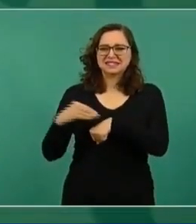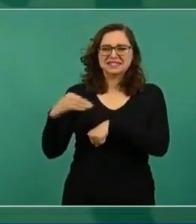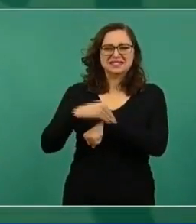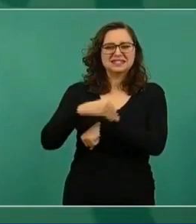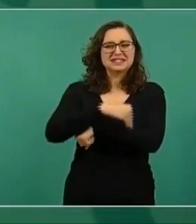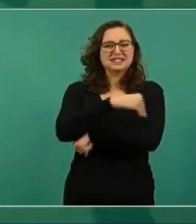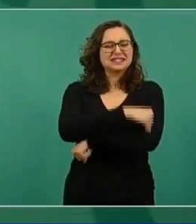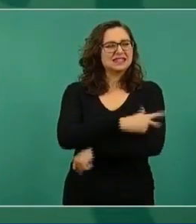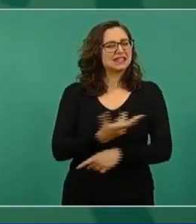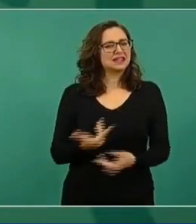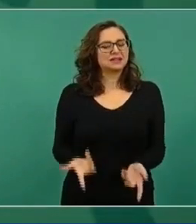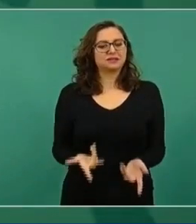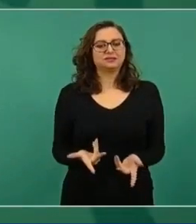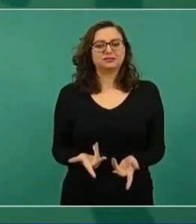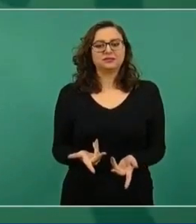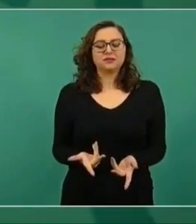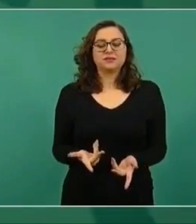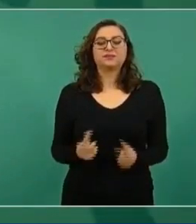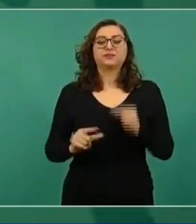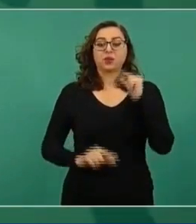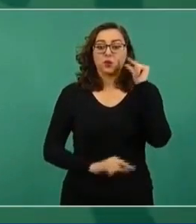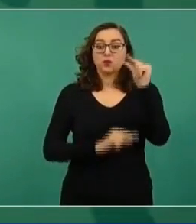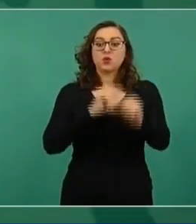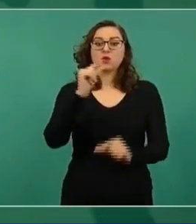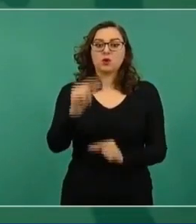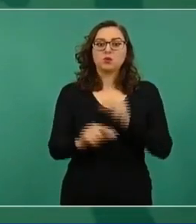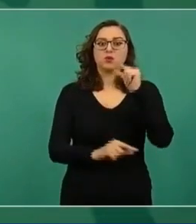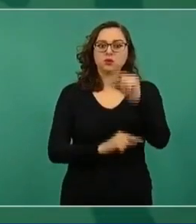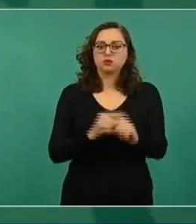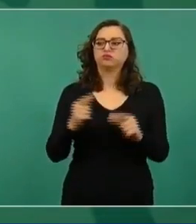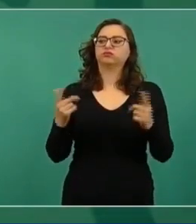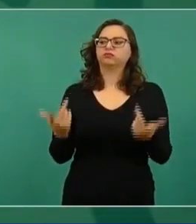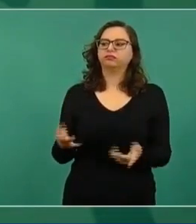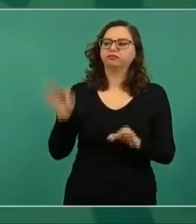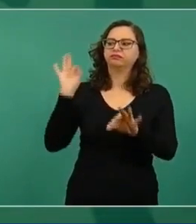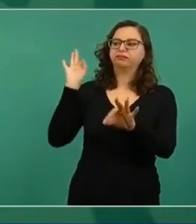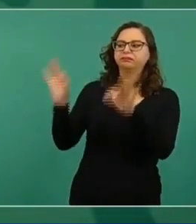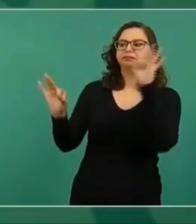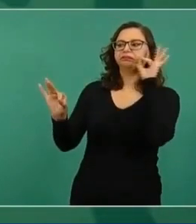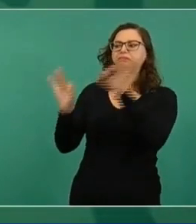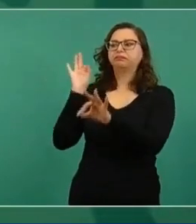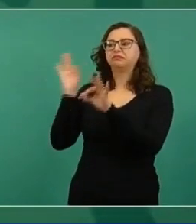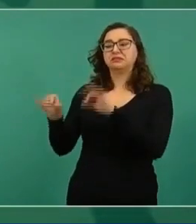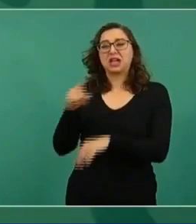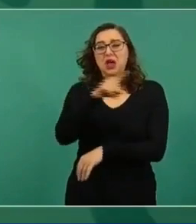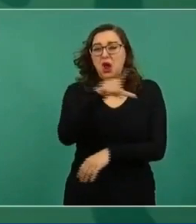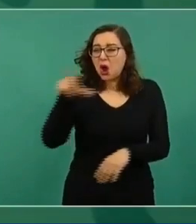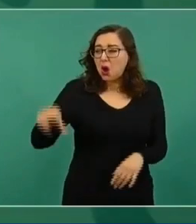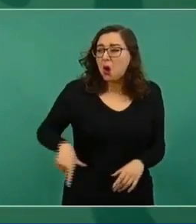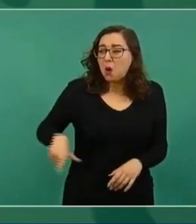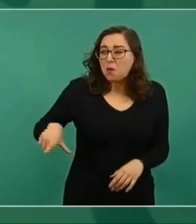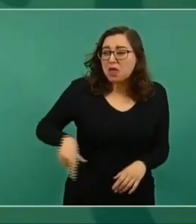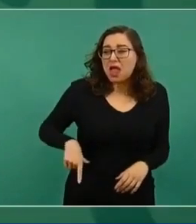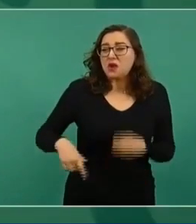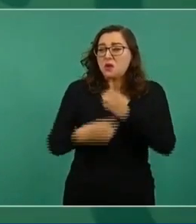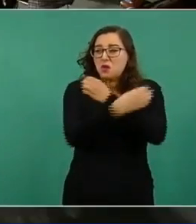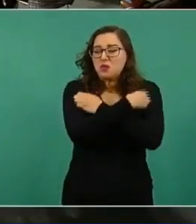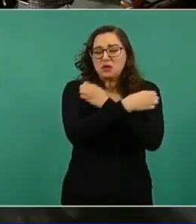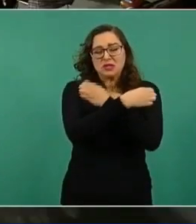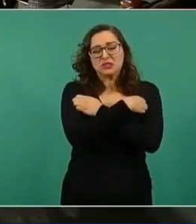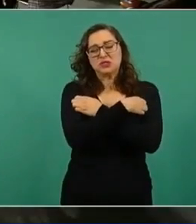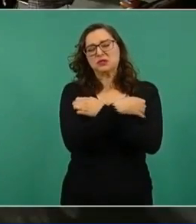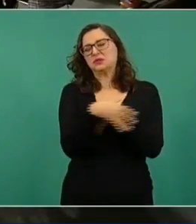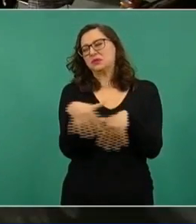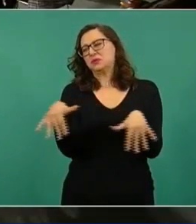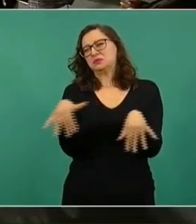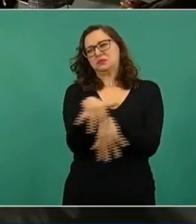a lavarle el cerebro a muchos sobre la calidad de la enseñanza. Claro que es